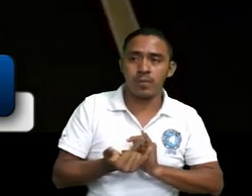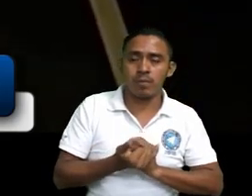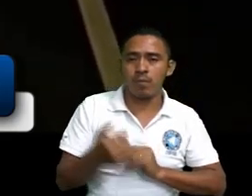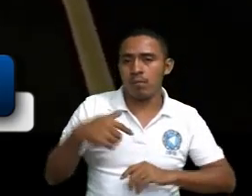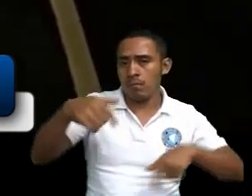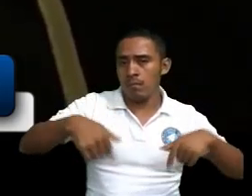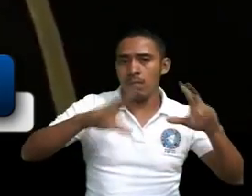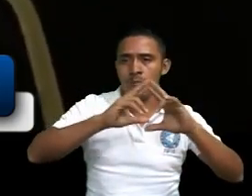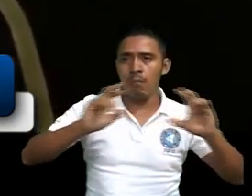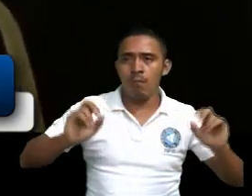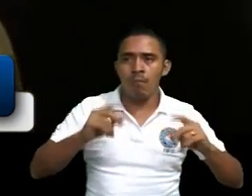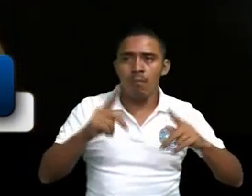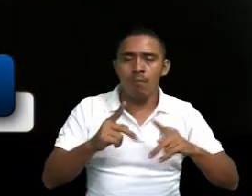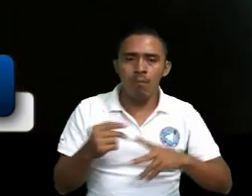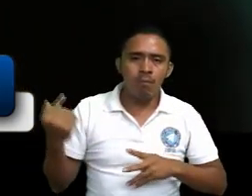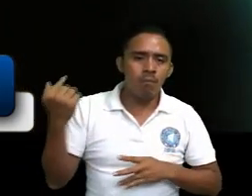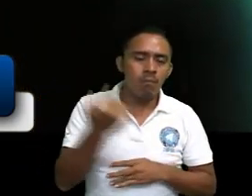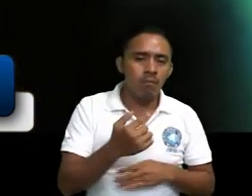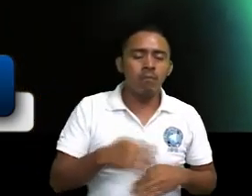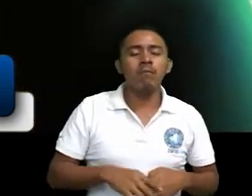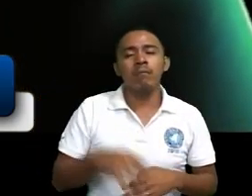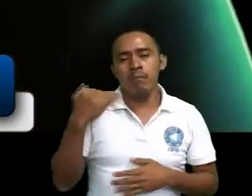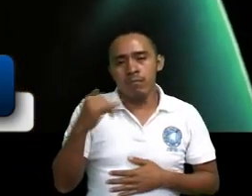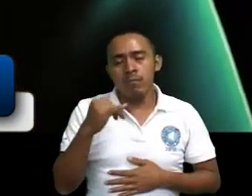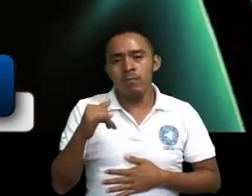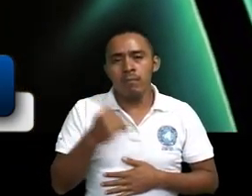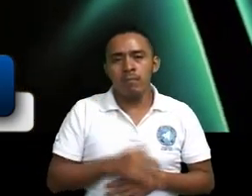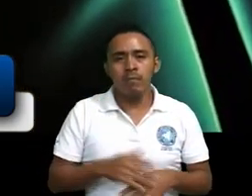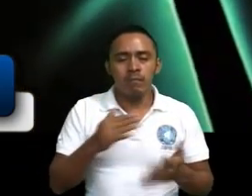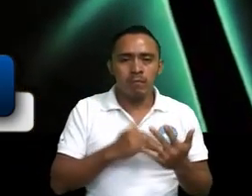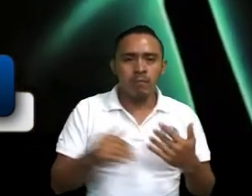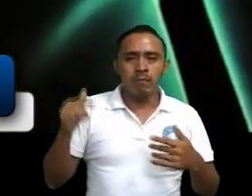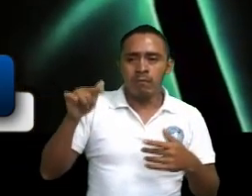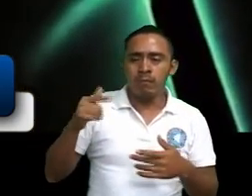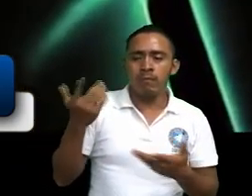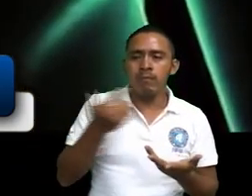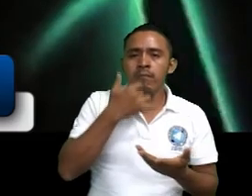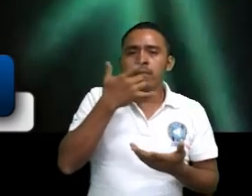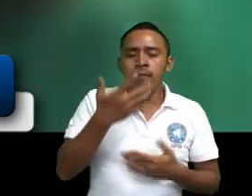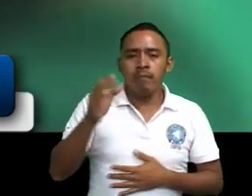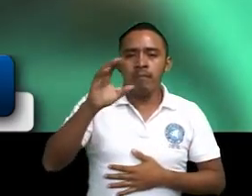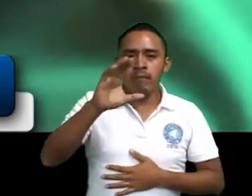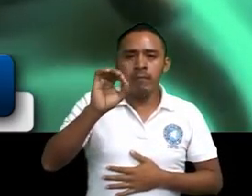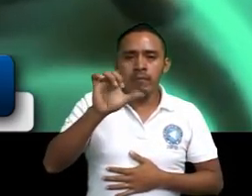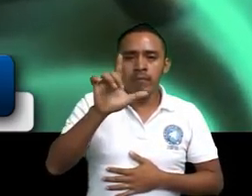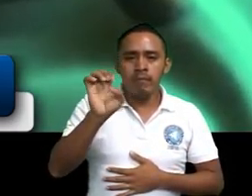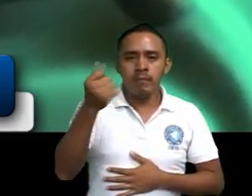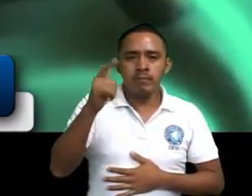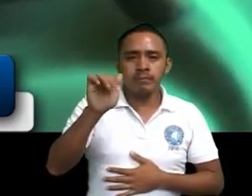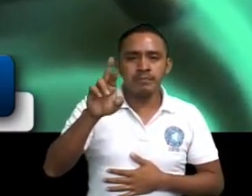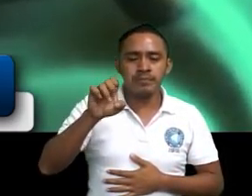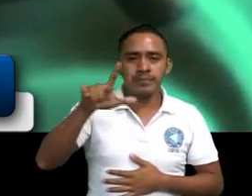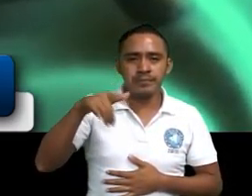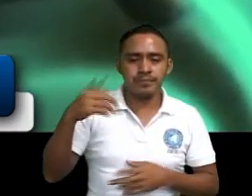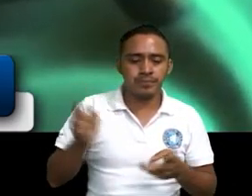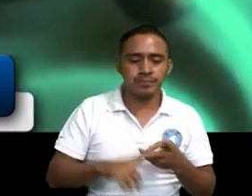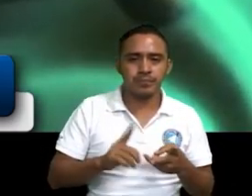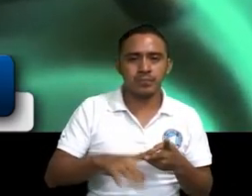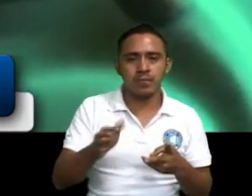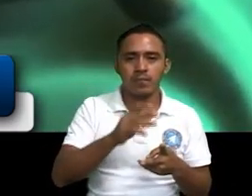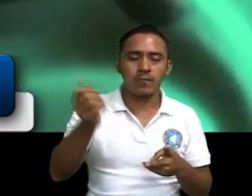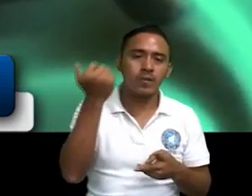país cuando los pacientes llegan? Sí, normalmente la gran mayoría son de colesterol. Luego están los que se producen por